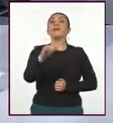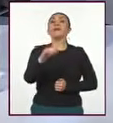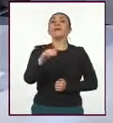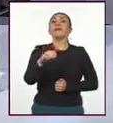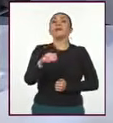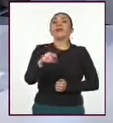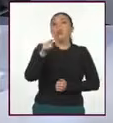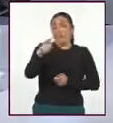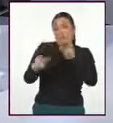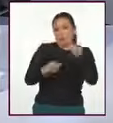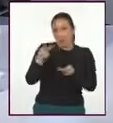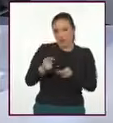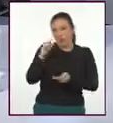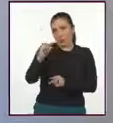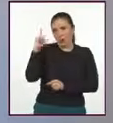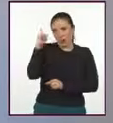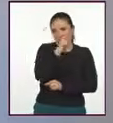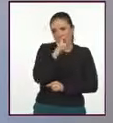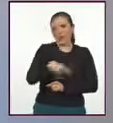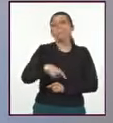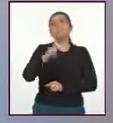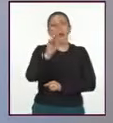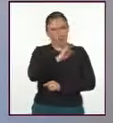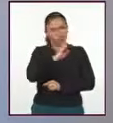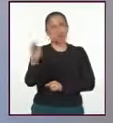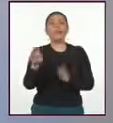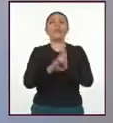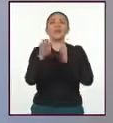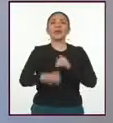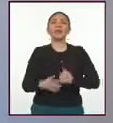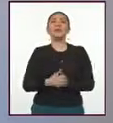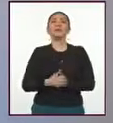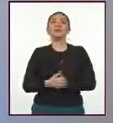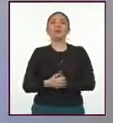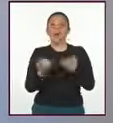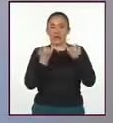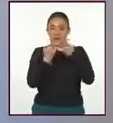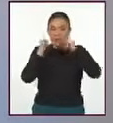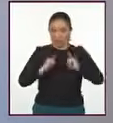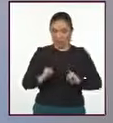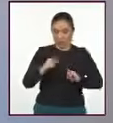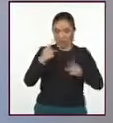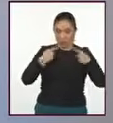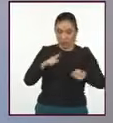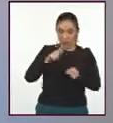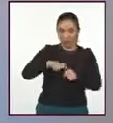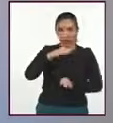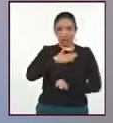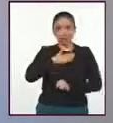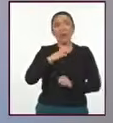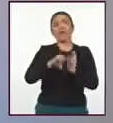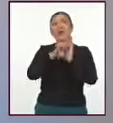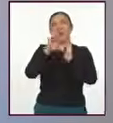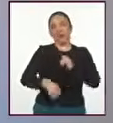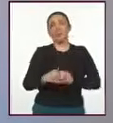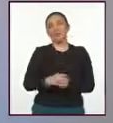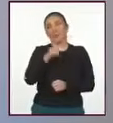pero sí, de alguna forma se puede, a partir de lo individual, pues, vamos, por poner ejemplo, lo de la